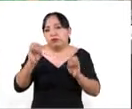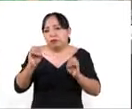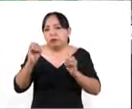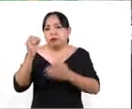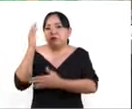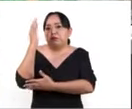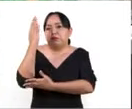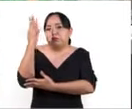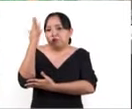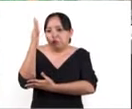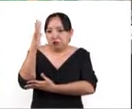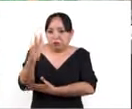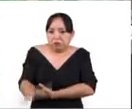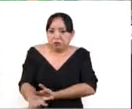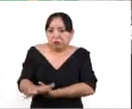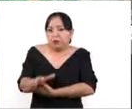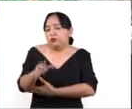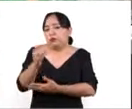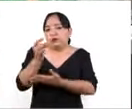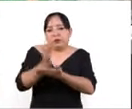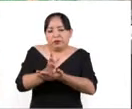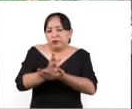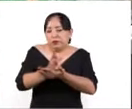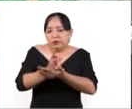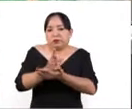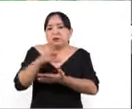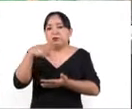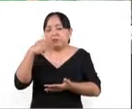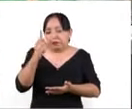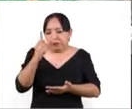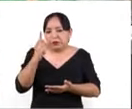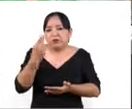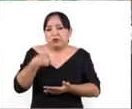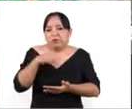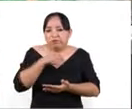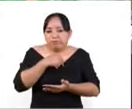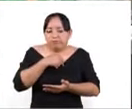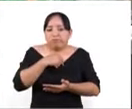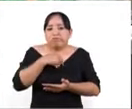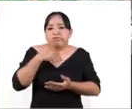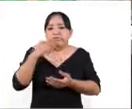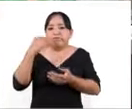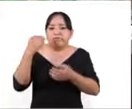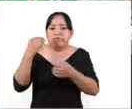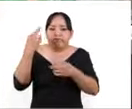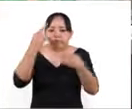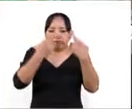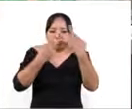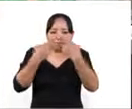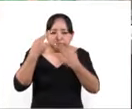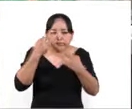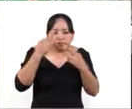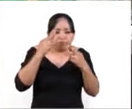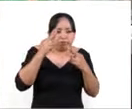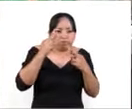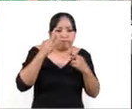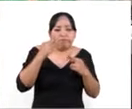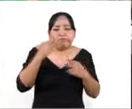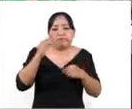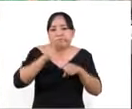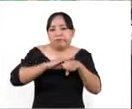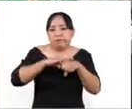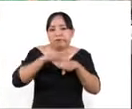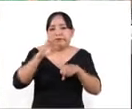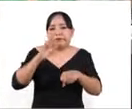cerrado. Se está haciendo una revisión muy detallada de aquellos en donde nos están reportando que hay algunas grietas. Es